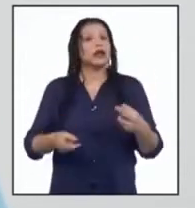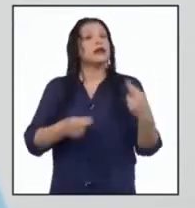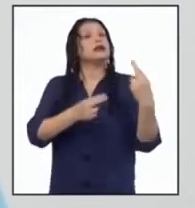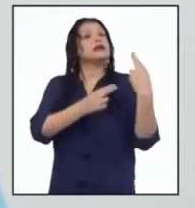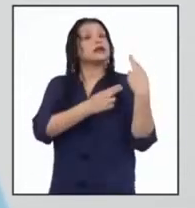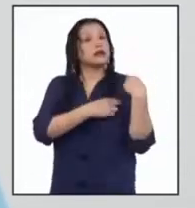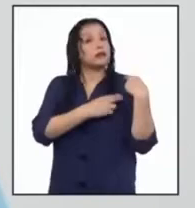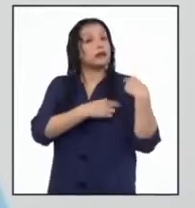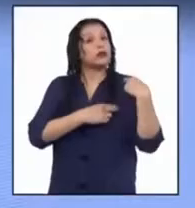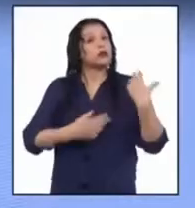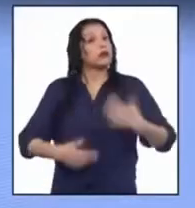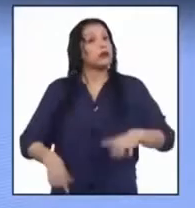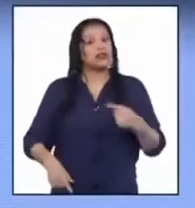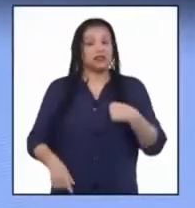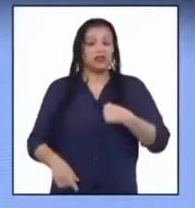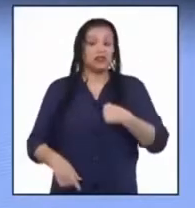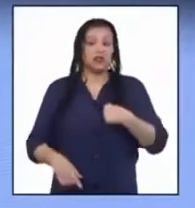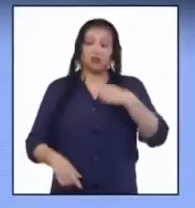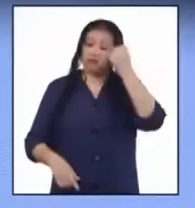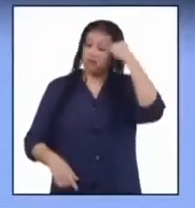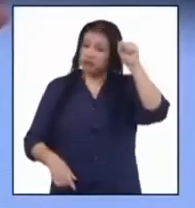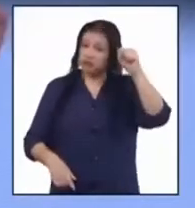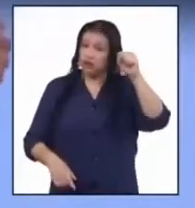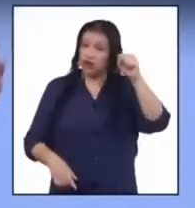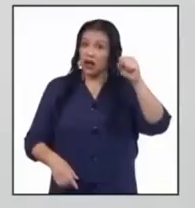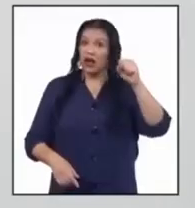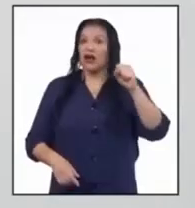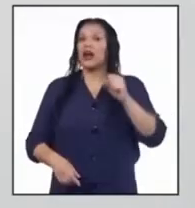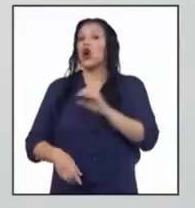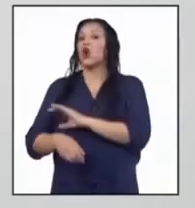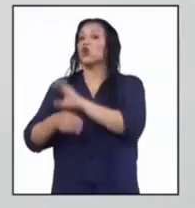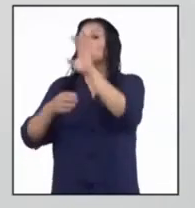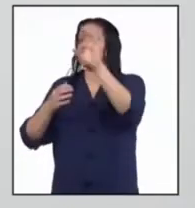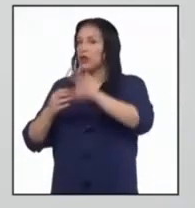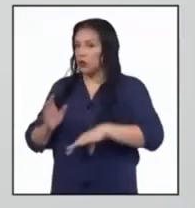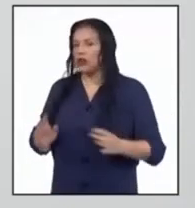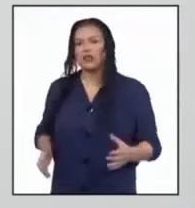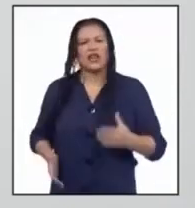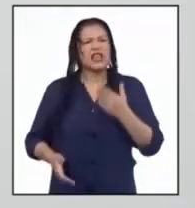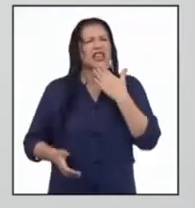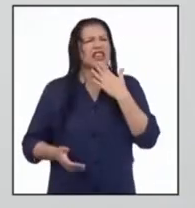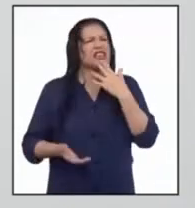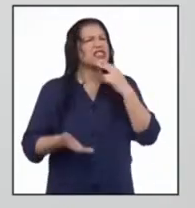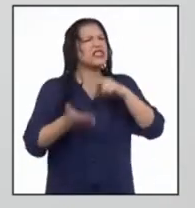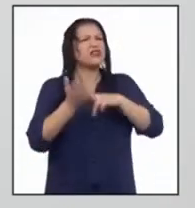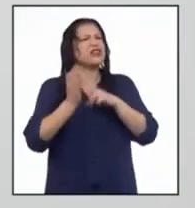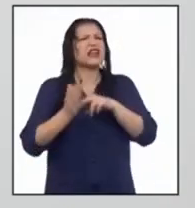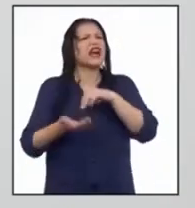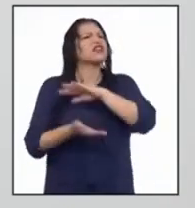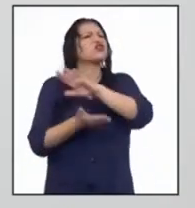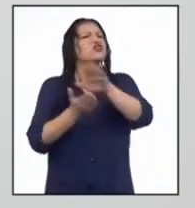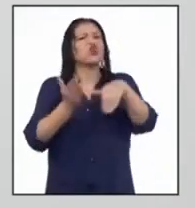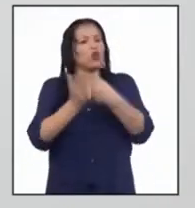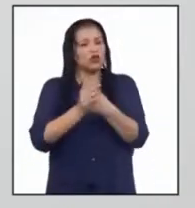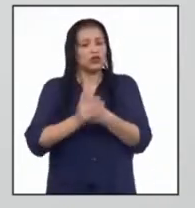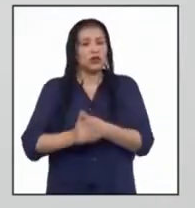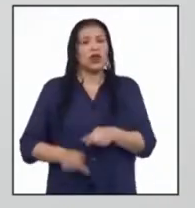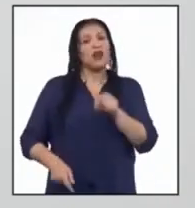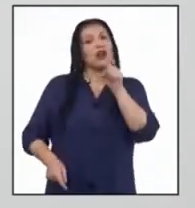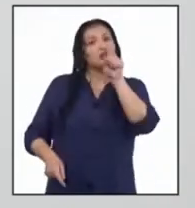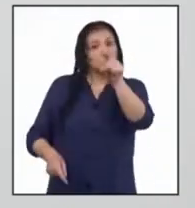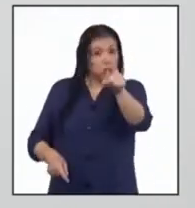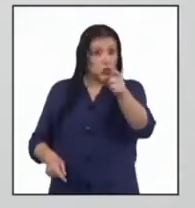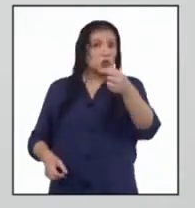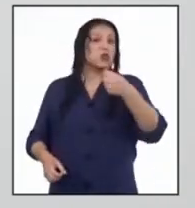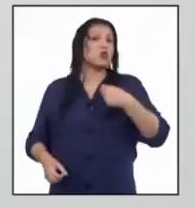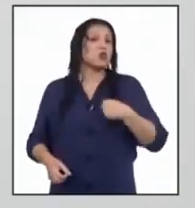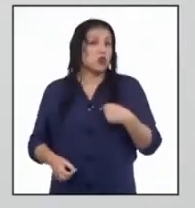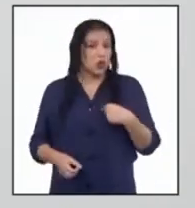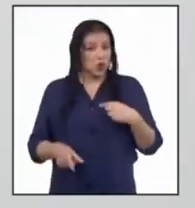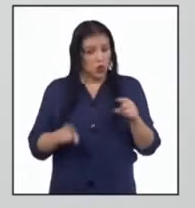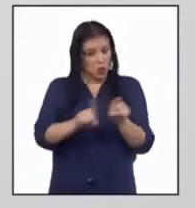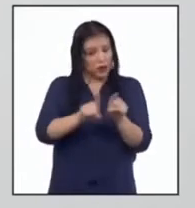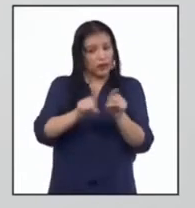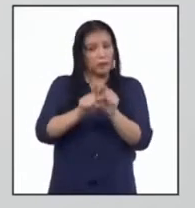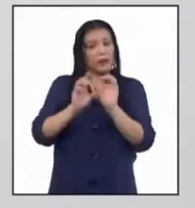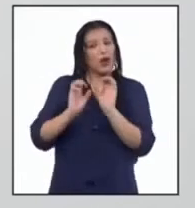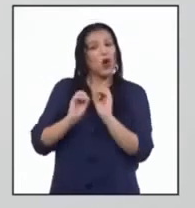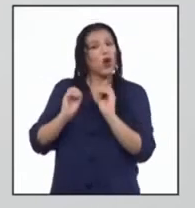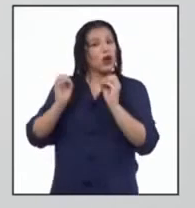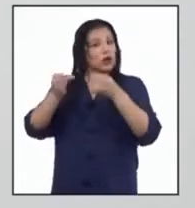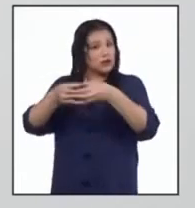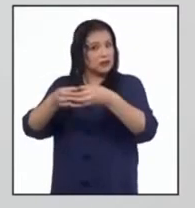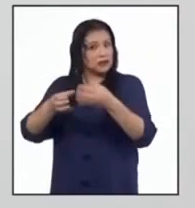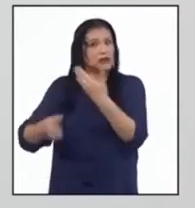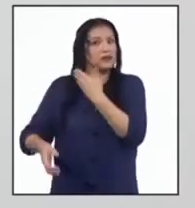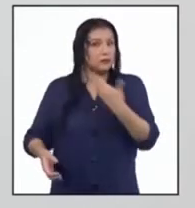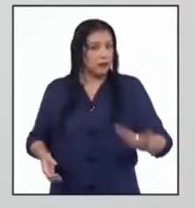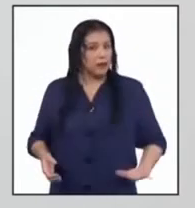las consecuencias. ¿Quiénes somos todos? La gente como tú y yo. Las instituciones tanto